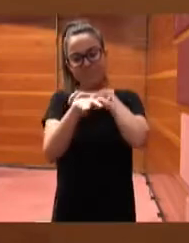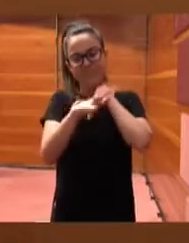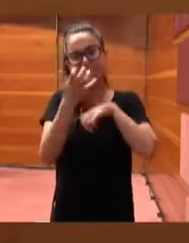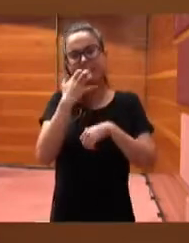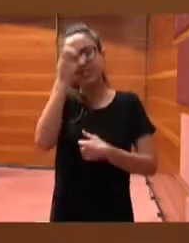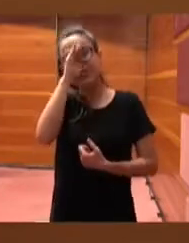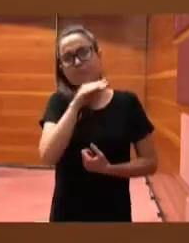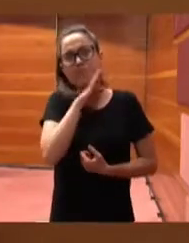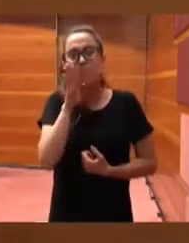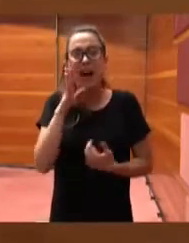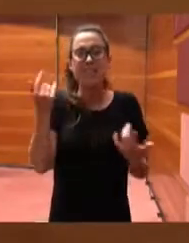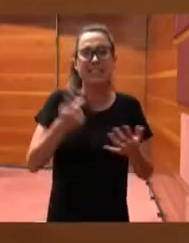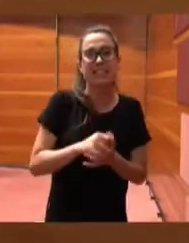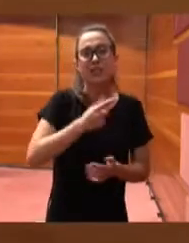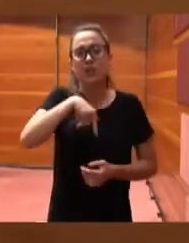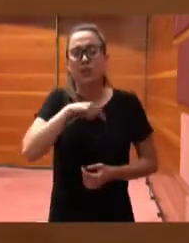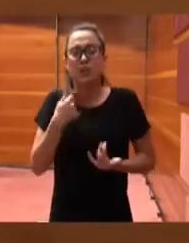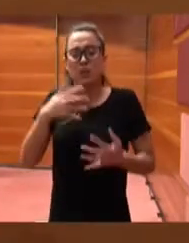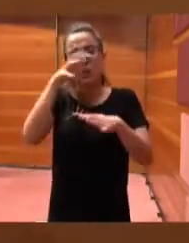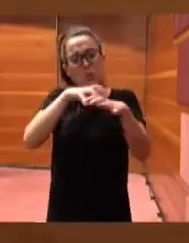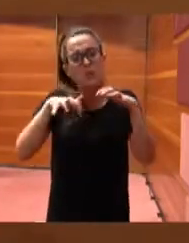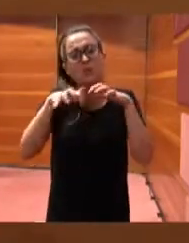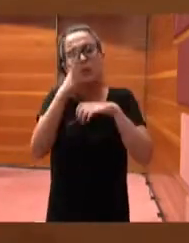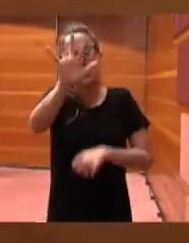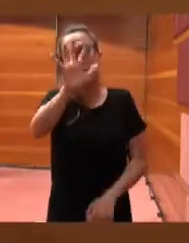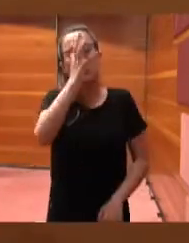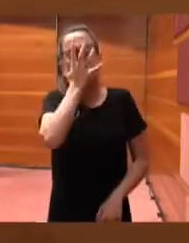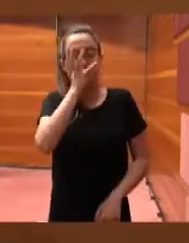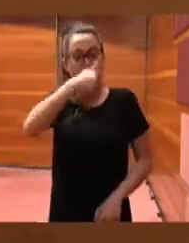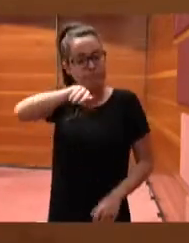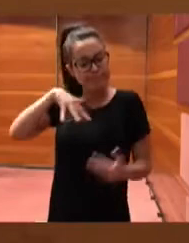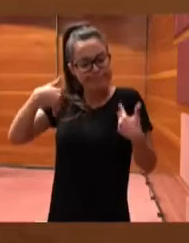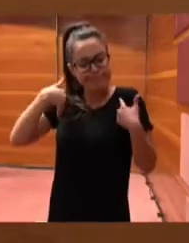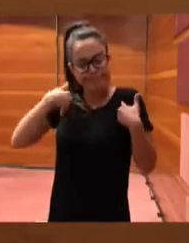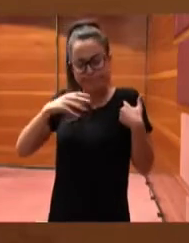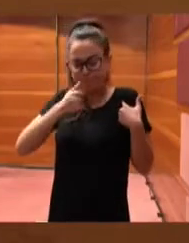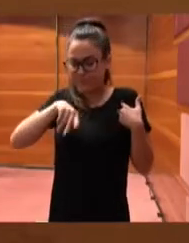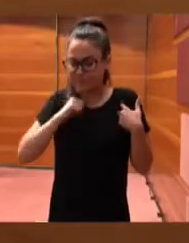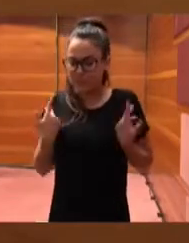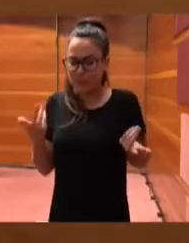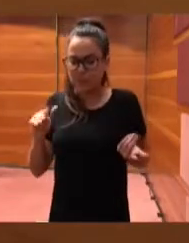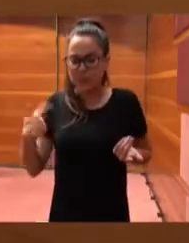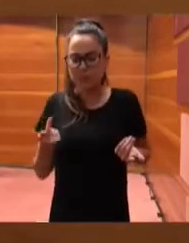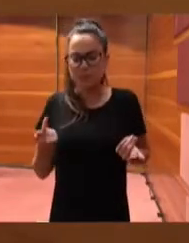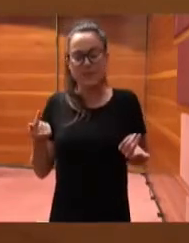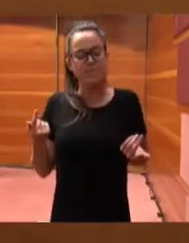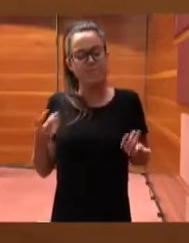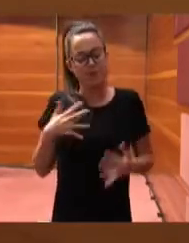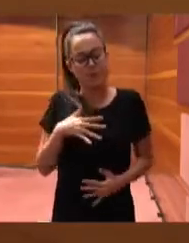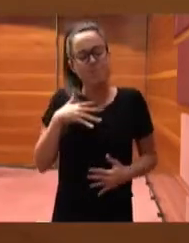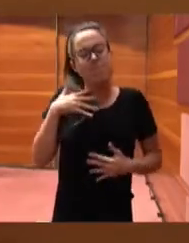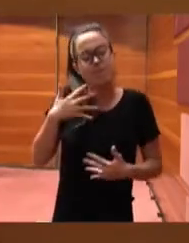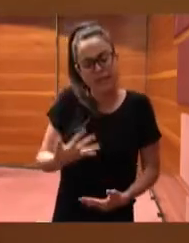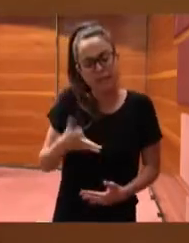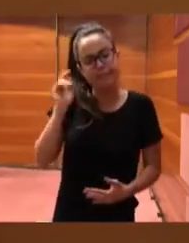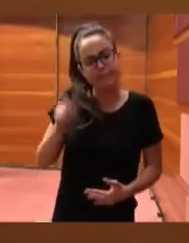de ellos, Manchester, tal, lo vemos, ¿vale? Y en ese momento se nos activan las alarmas y nos implicamos en ese